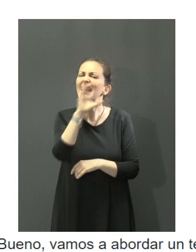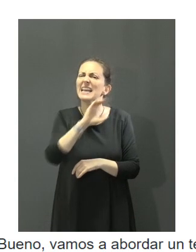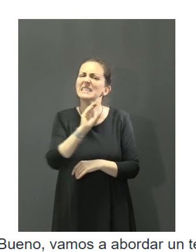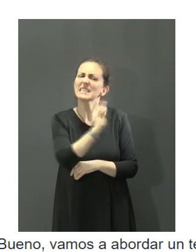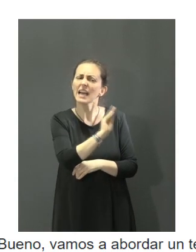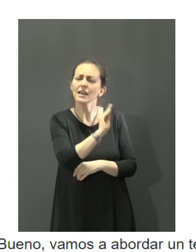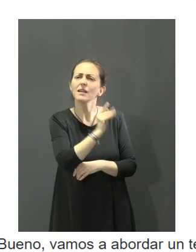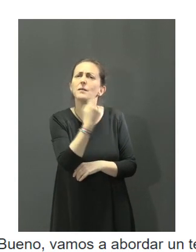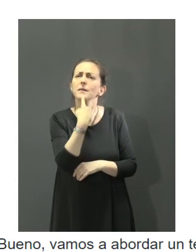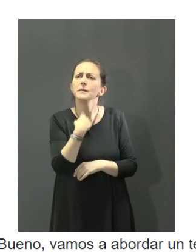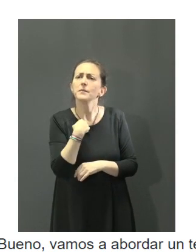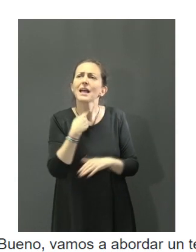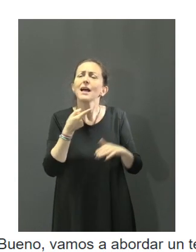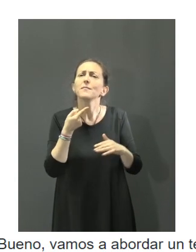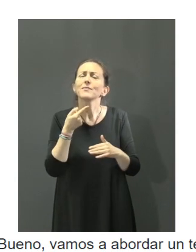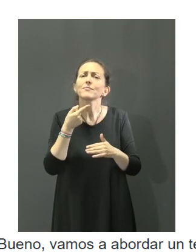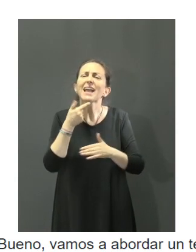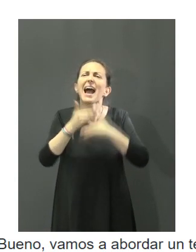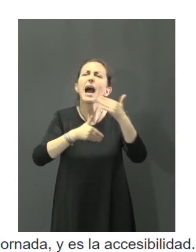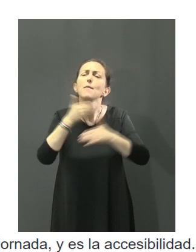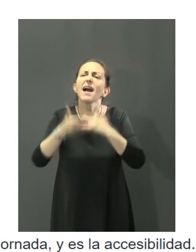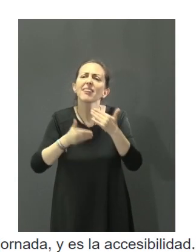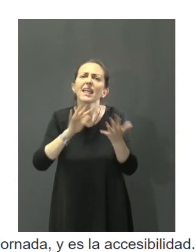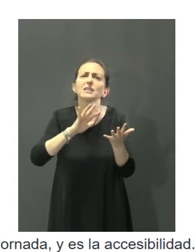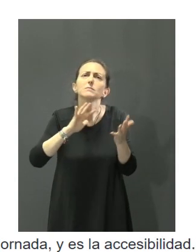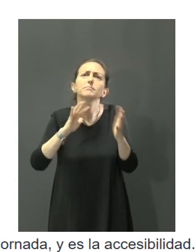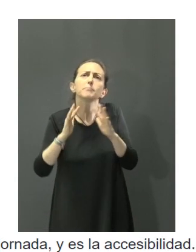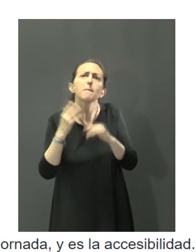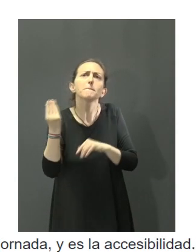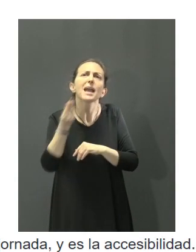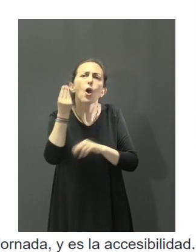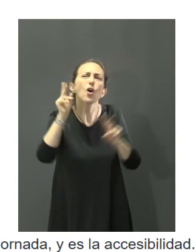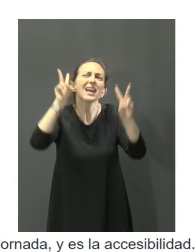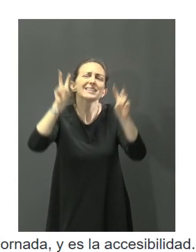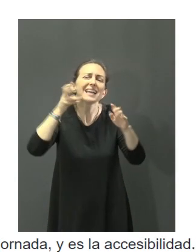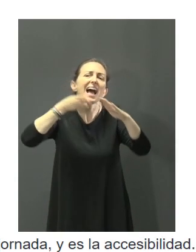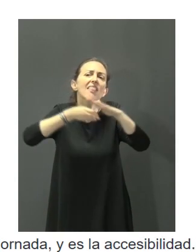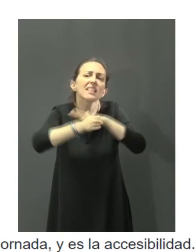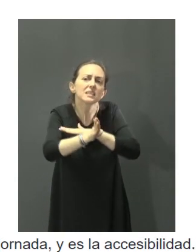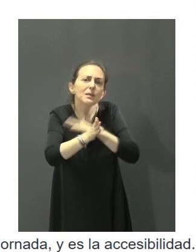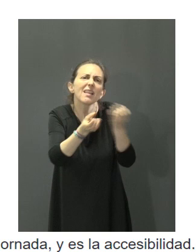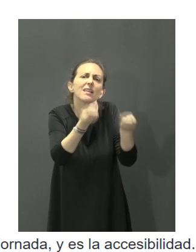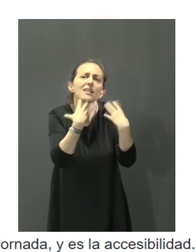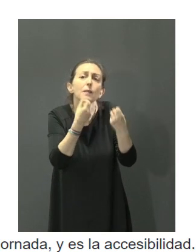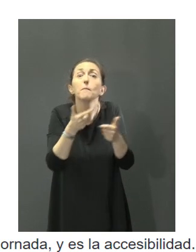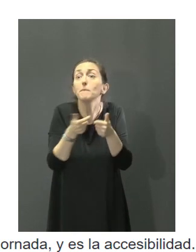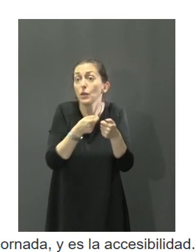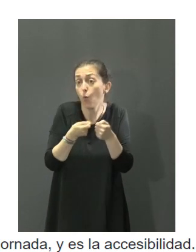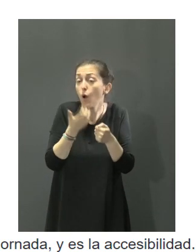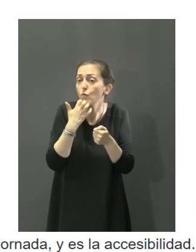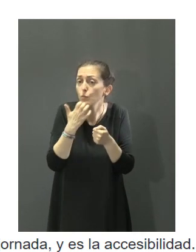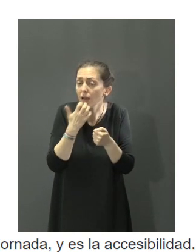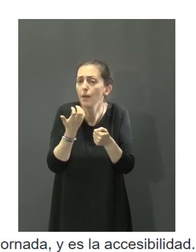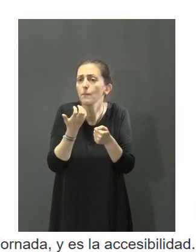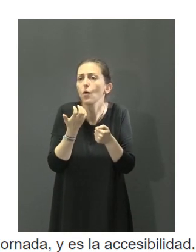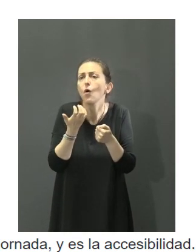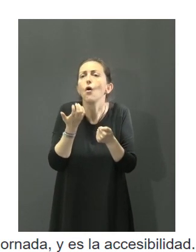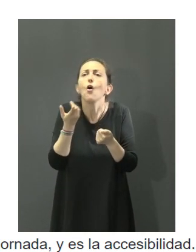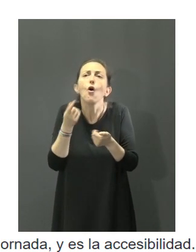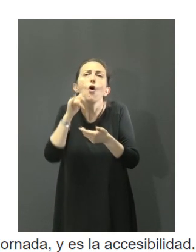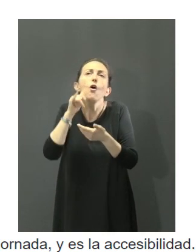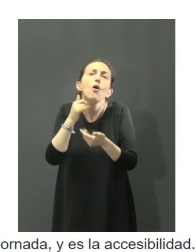nos podrías decir sobre avances que se han ido dando en relación a la accesibilidad en videojuegos,